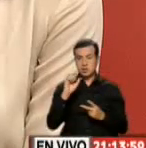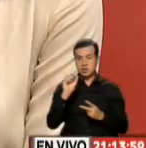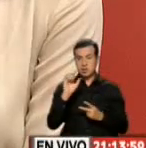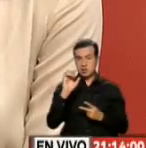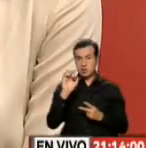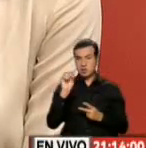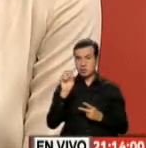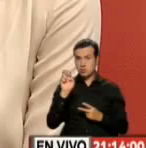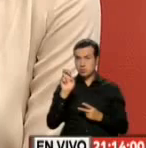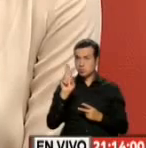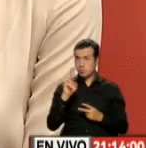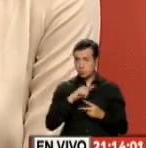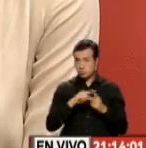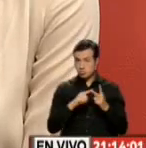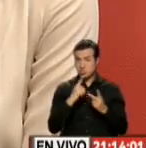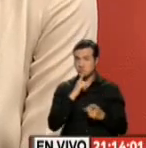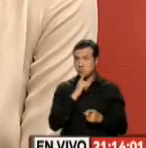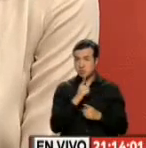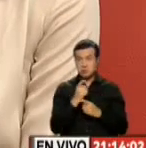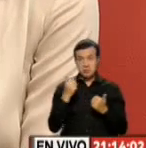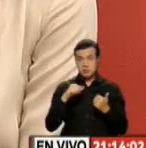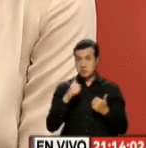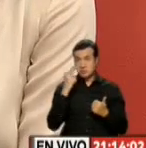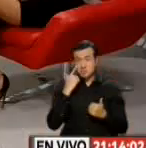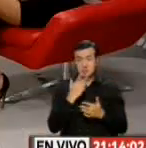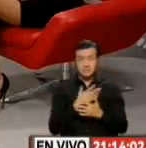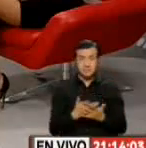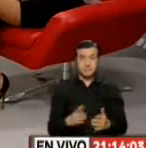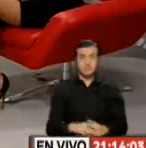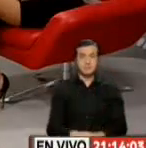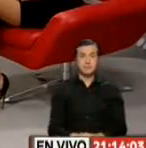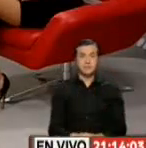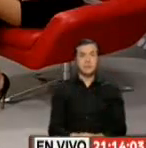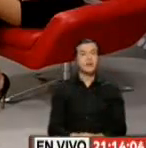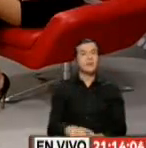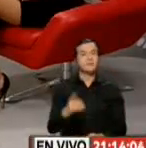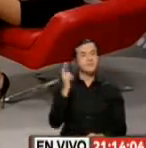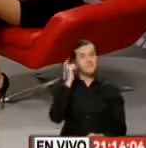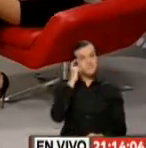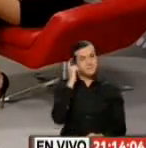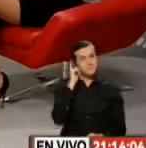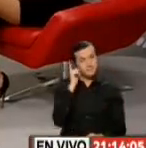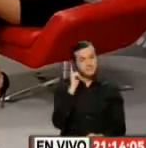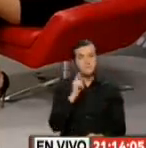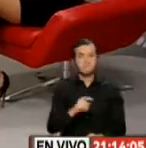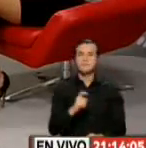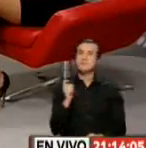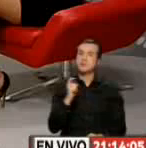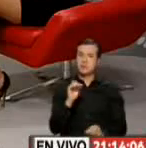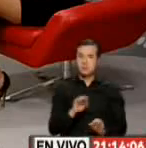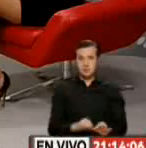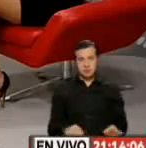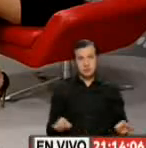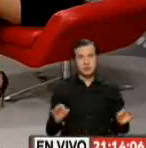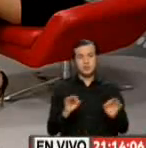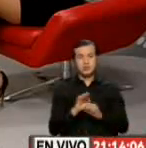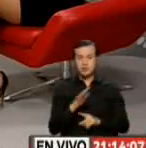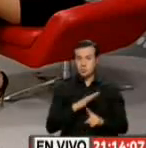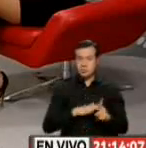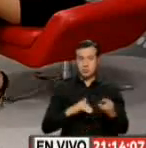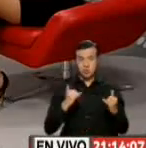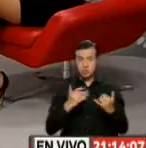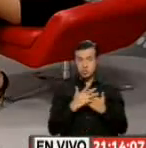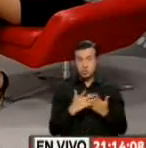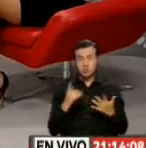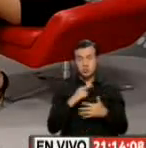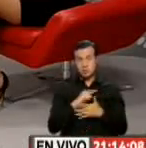este mecanismo? ¿Podría tener repercusión? A mí me parece que es lo mínimo que debemos hacer en una situación como la que